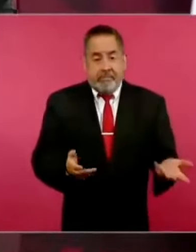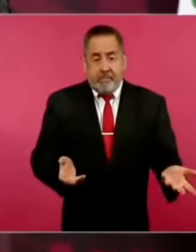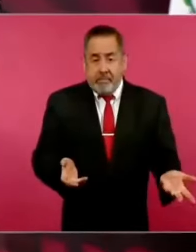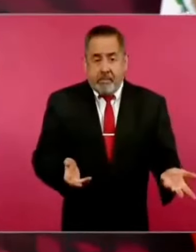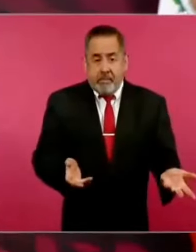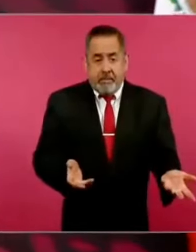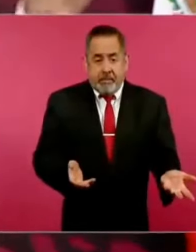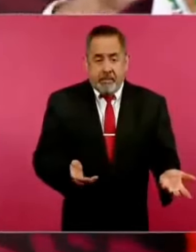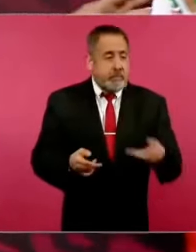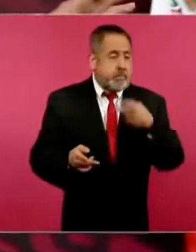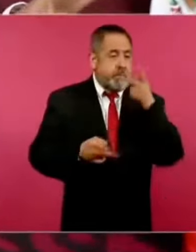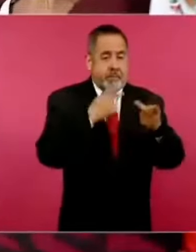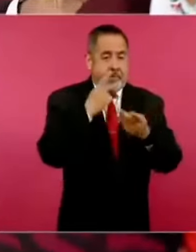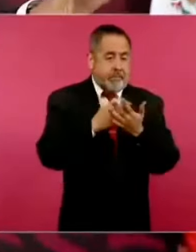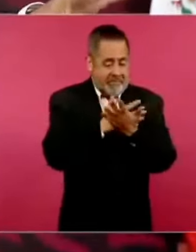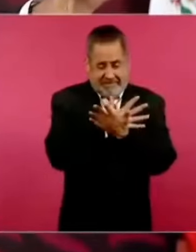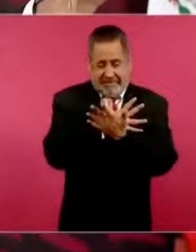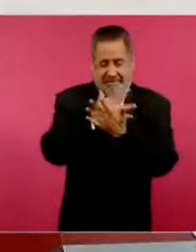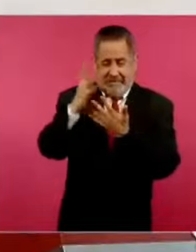todo es nota roja,